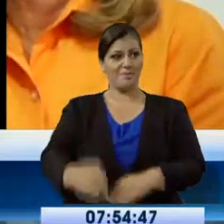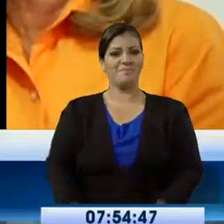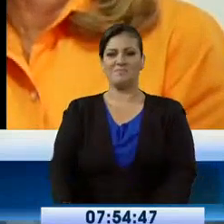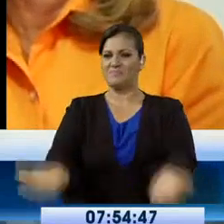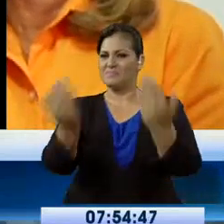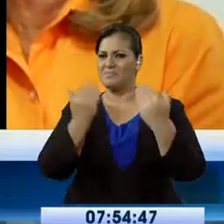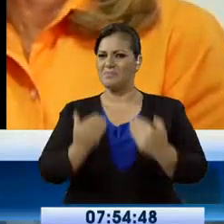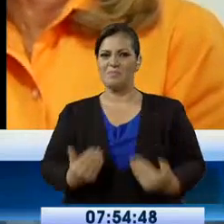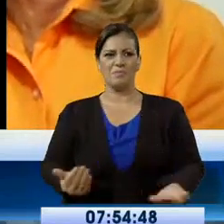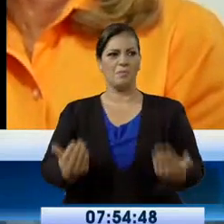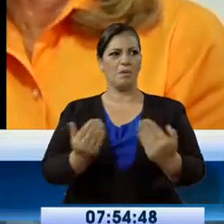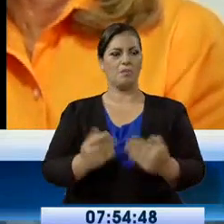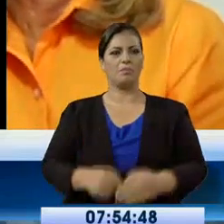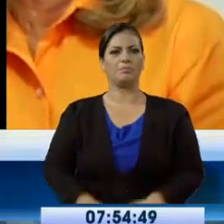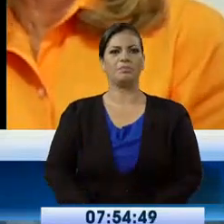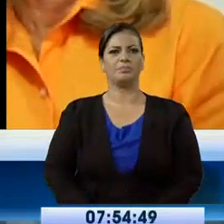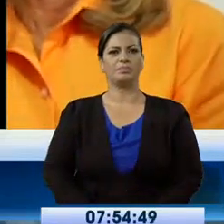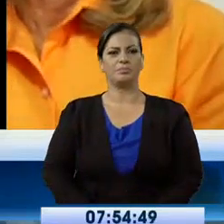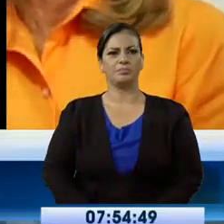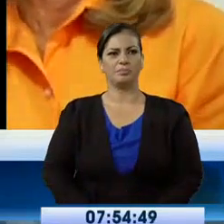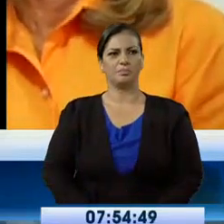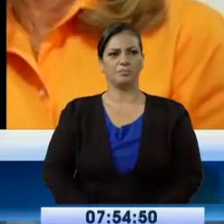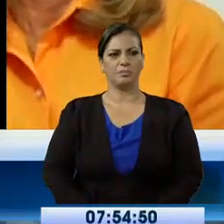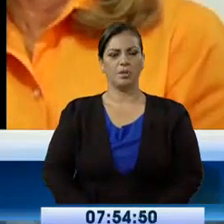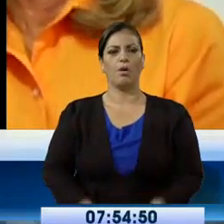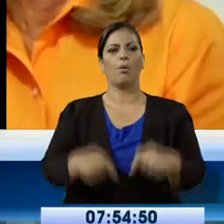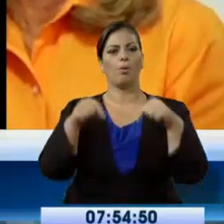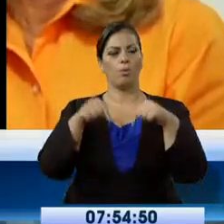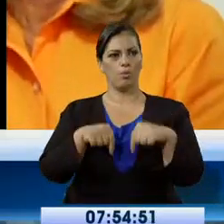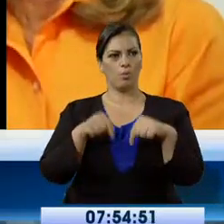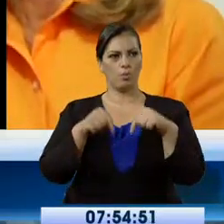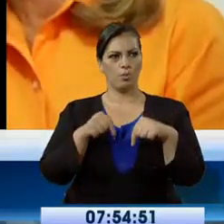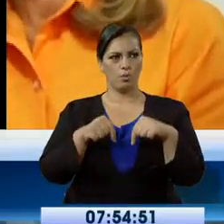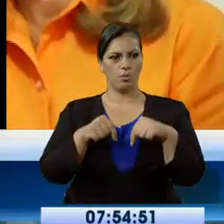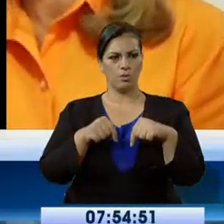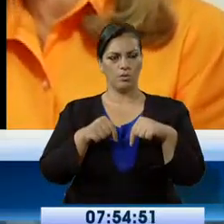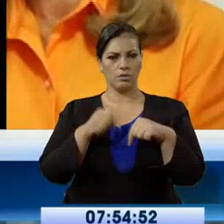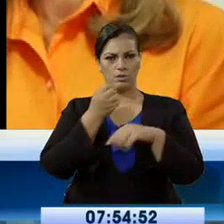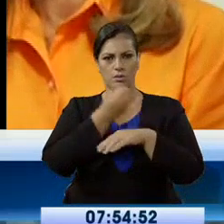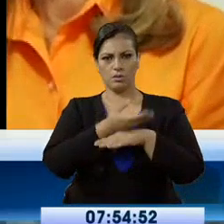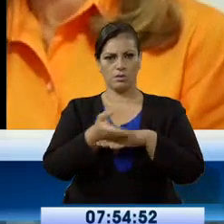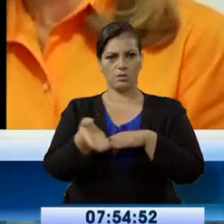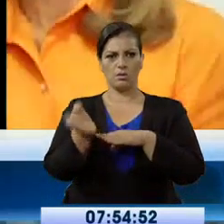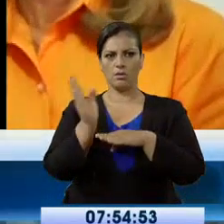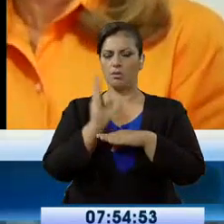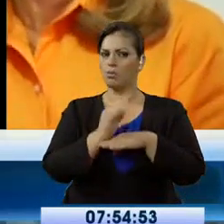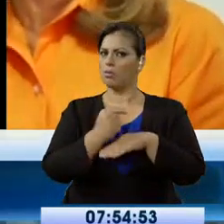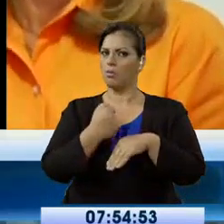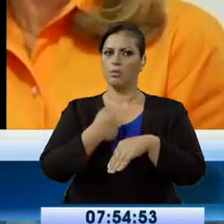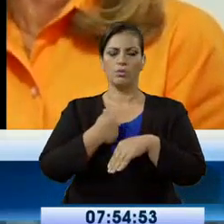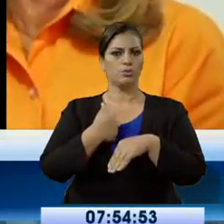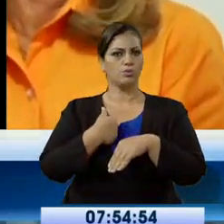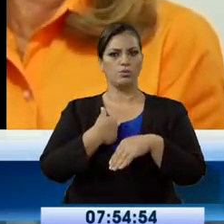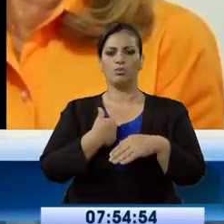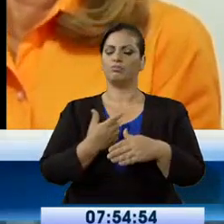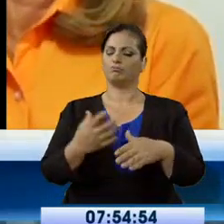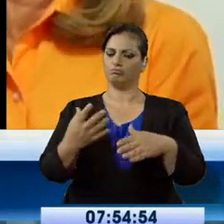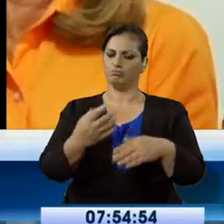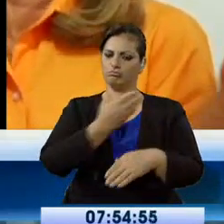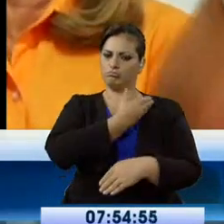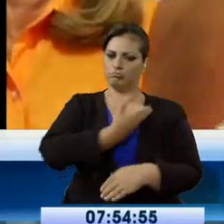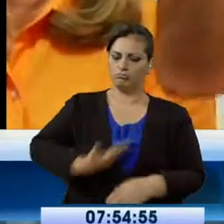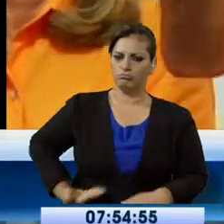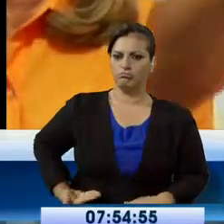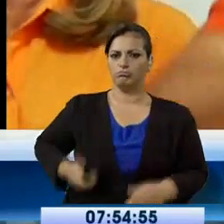parte de ninguna fórmula. Lo que he hecho hoy es decir que no aceptamos la candidatura de la presidencia,